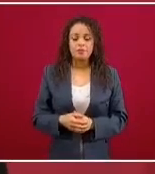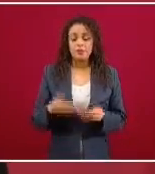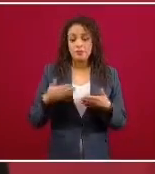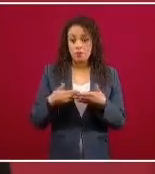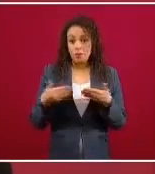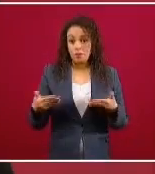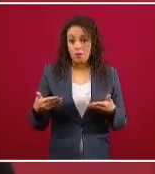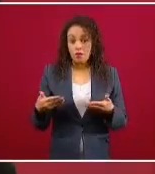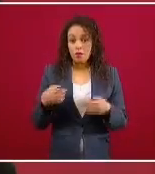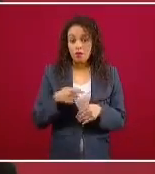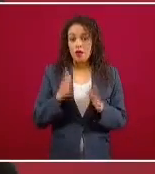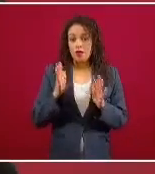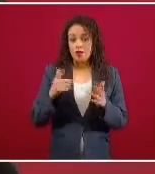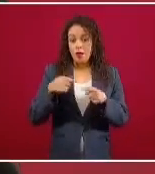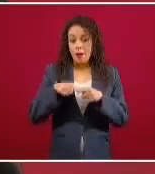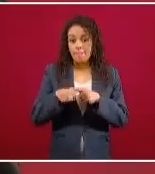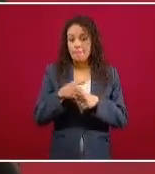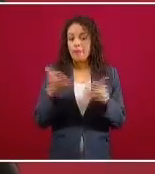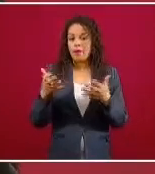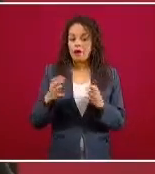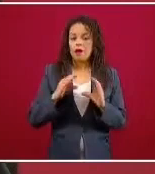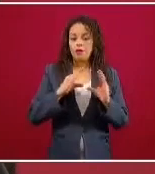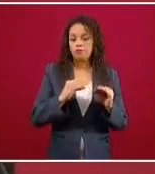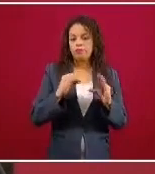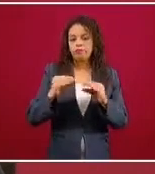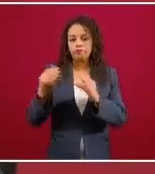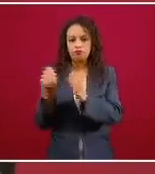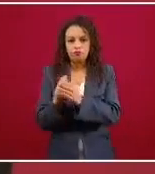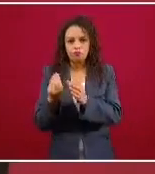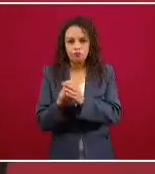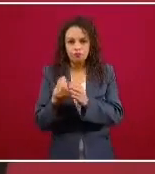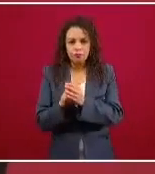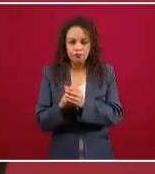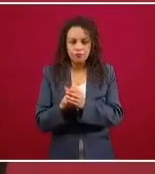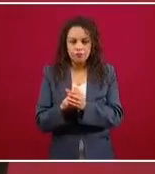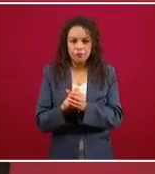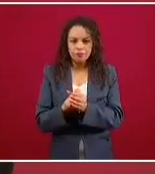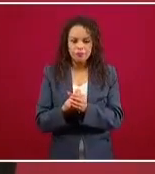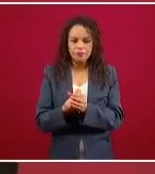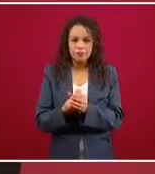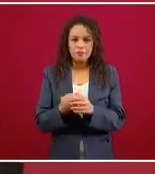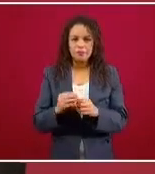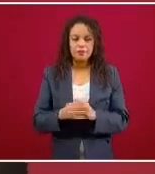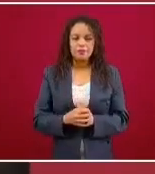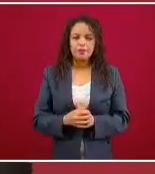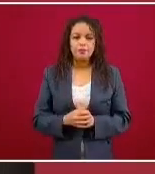cabo un curso de formación